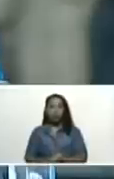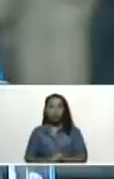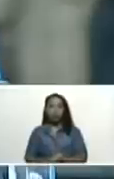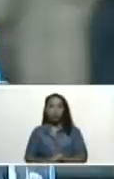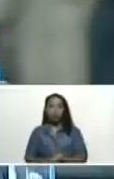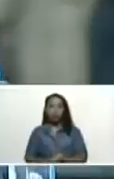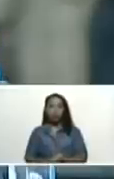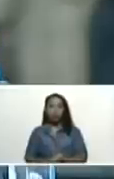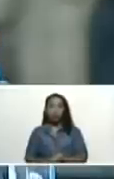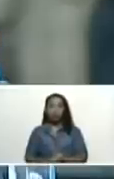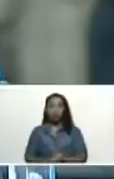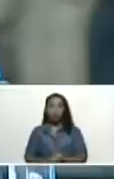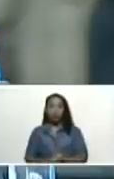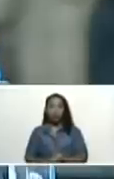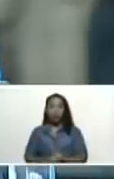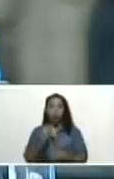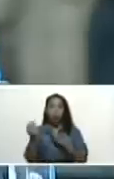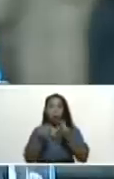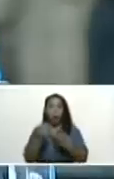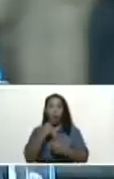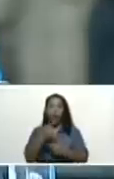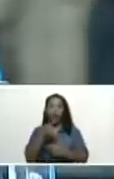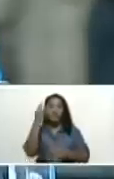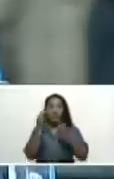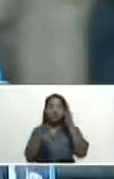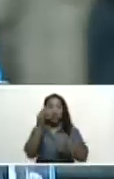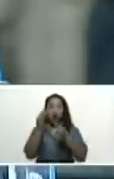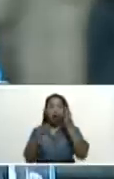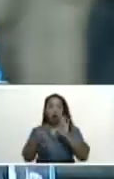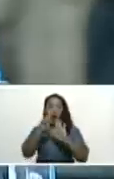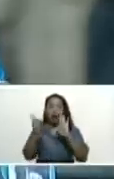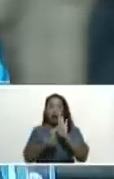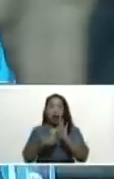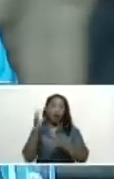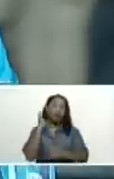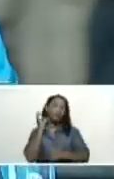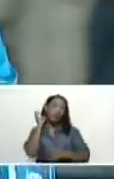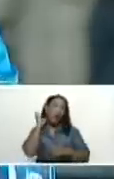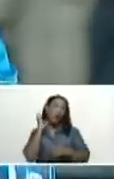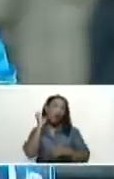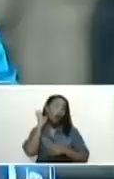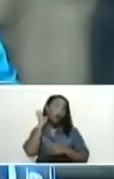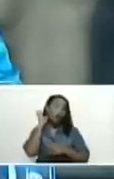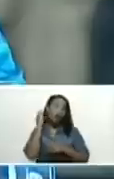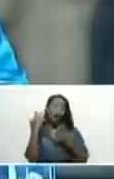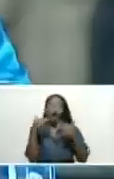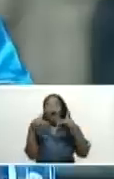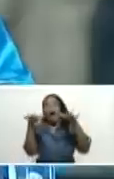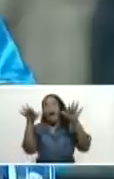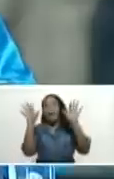Apenas, como dijo el fiscal general Tarek William Saab, apenas